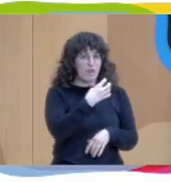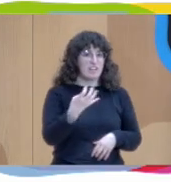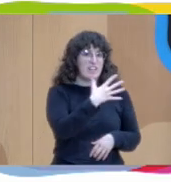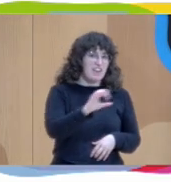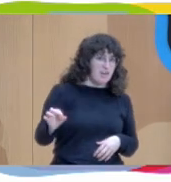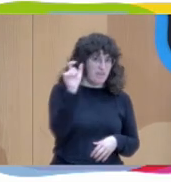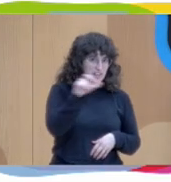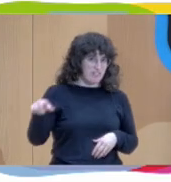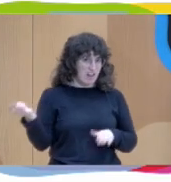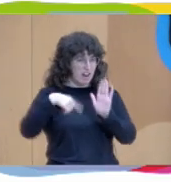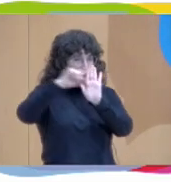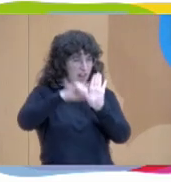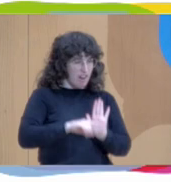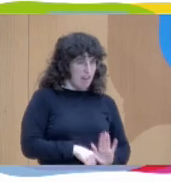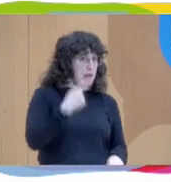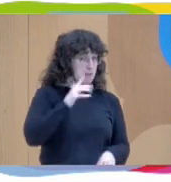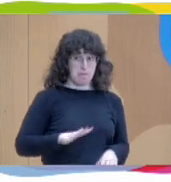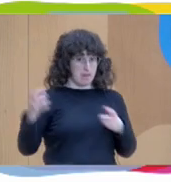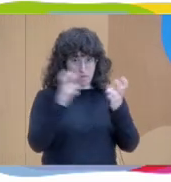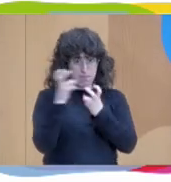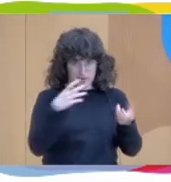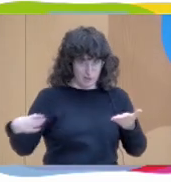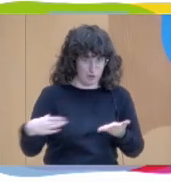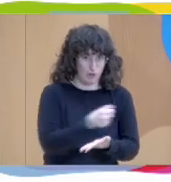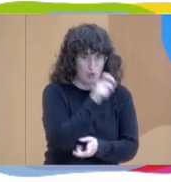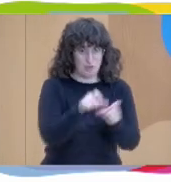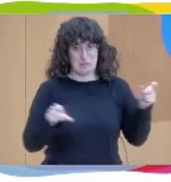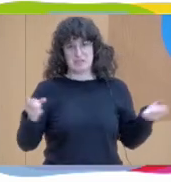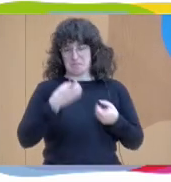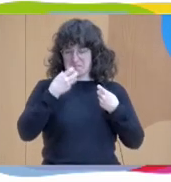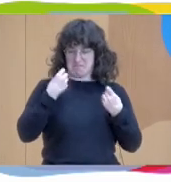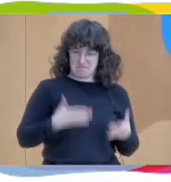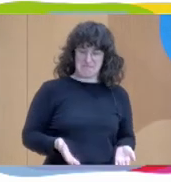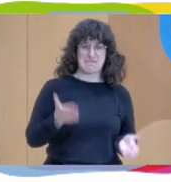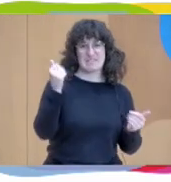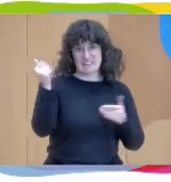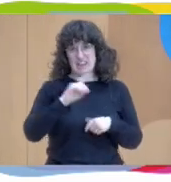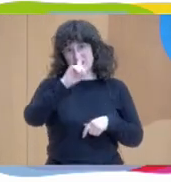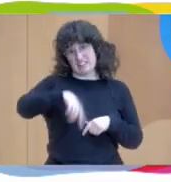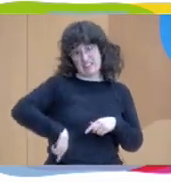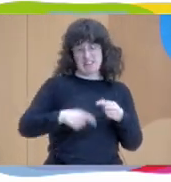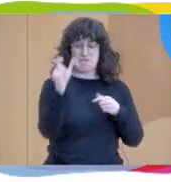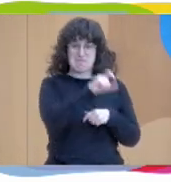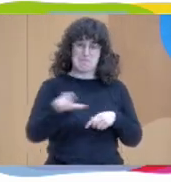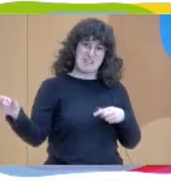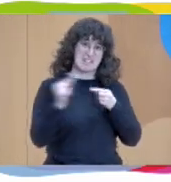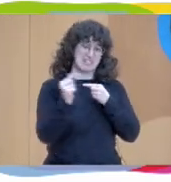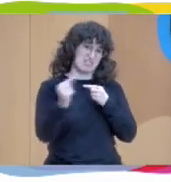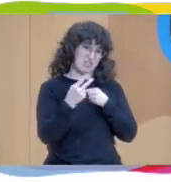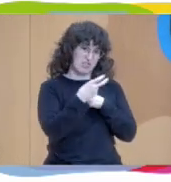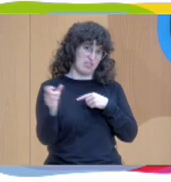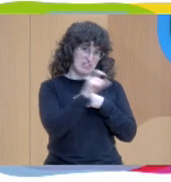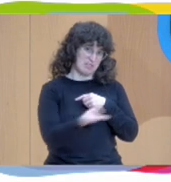inscritas creemos que habéis venido todas eso es buenísimo un saludo también a las 200 personas que nos seguís vía online vía